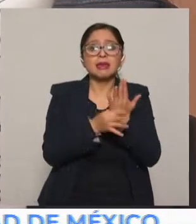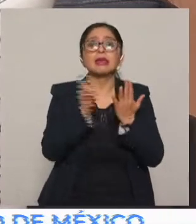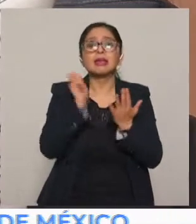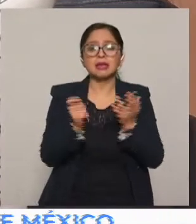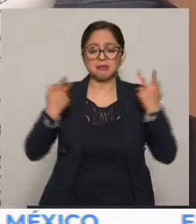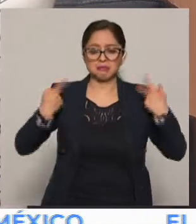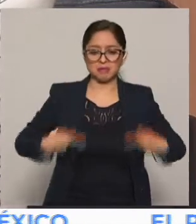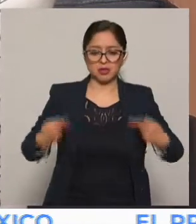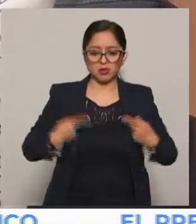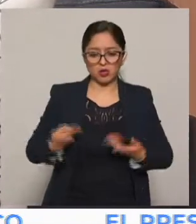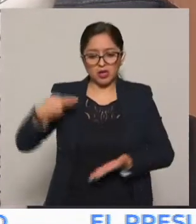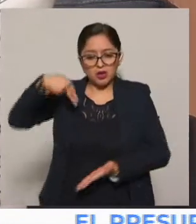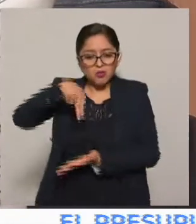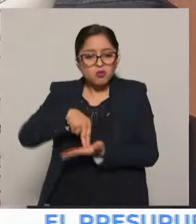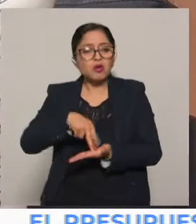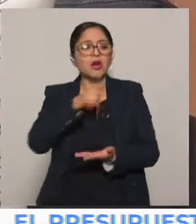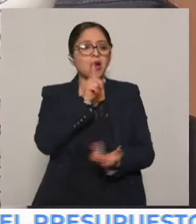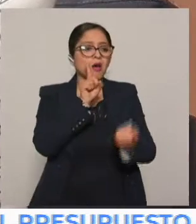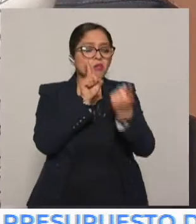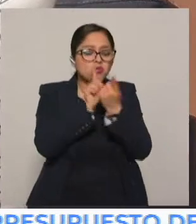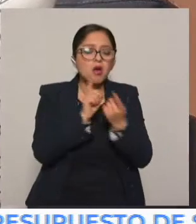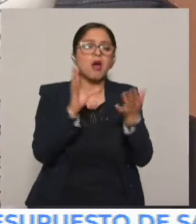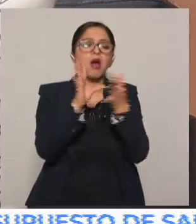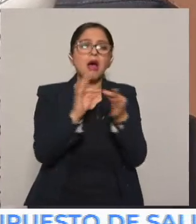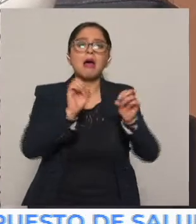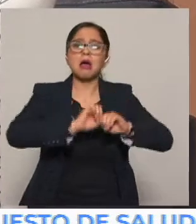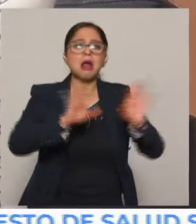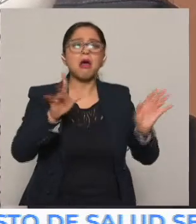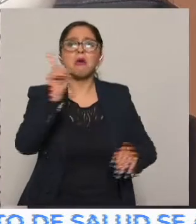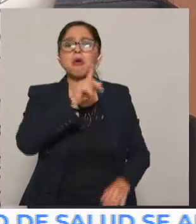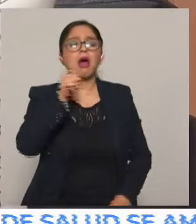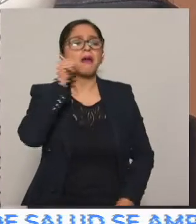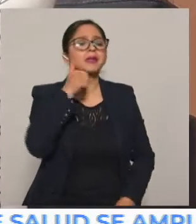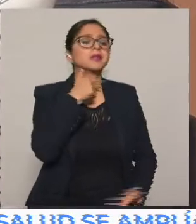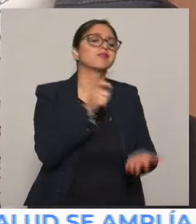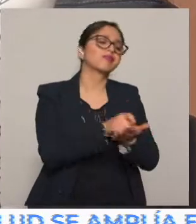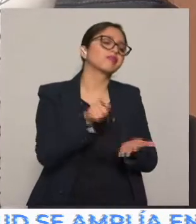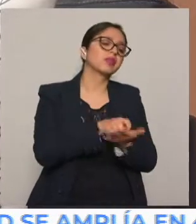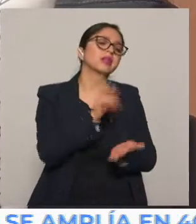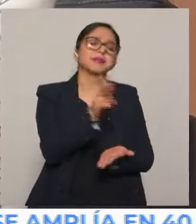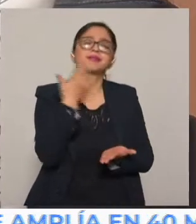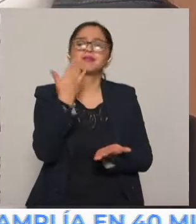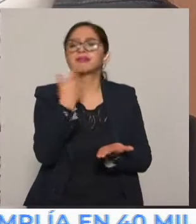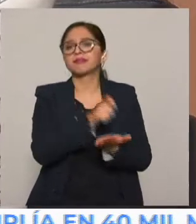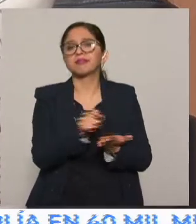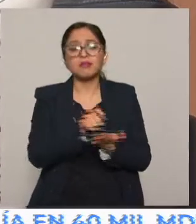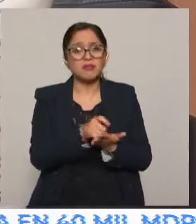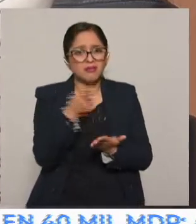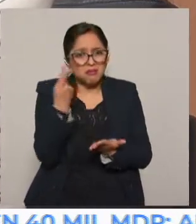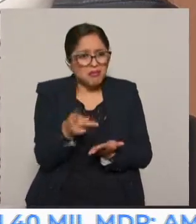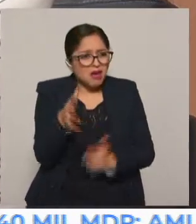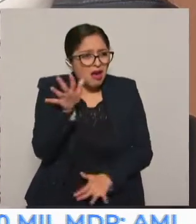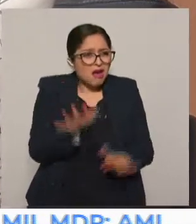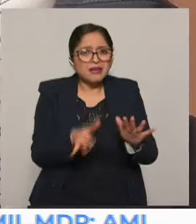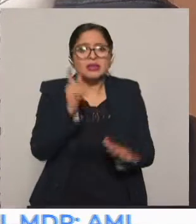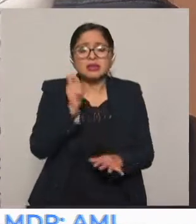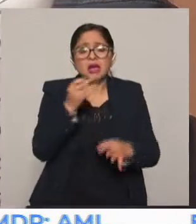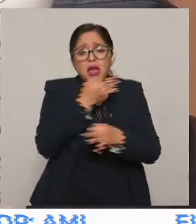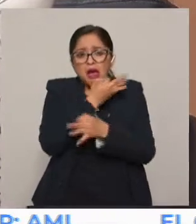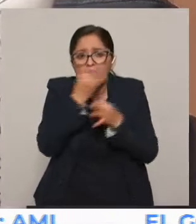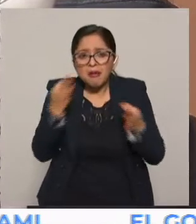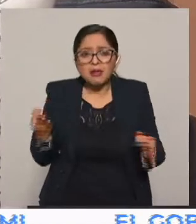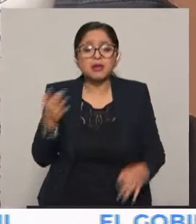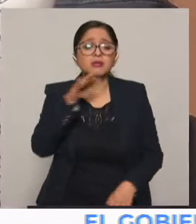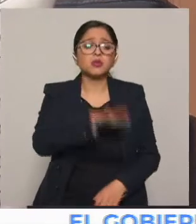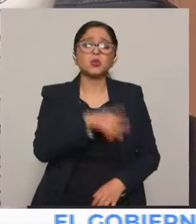las personas que las atienden, que incluso les dan la información, les dan la noticia de que su hija, por